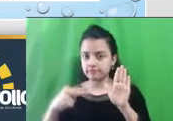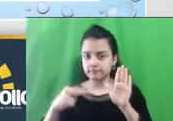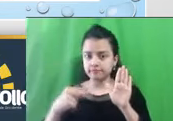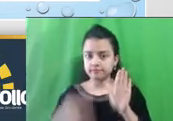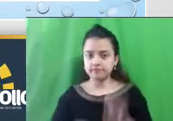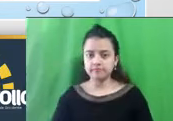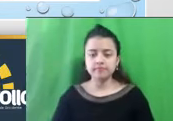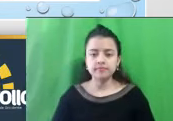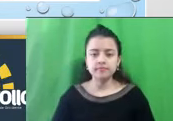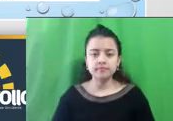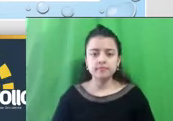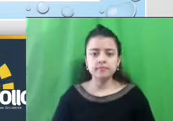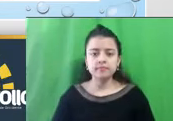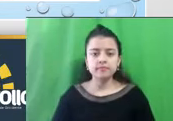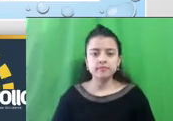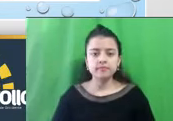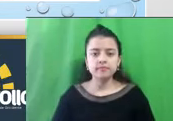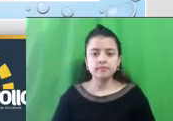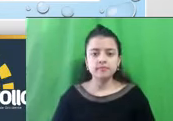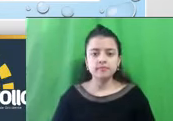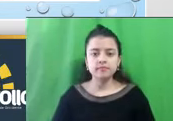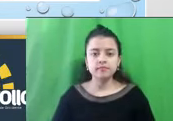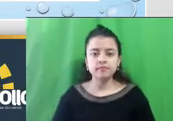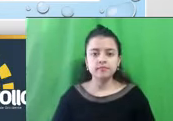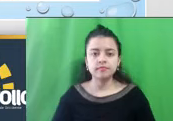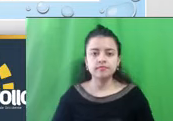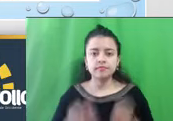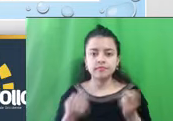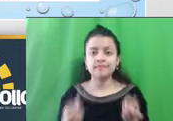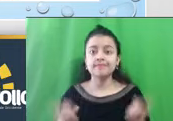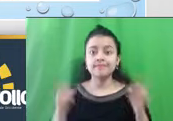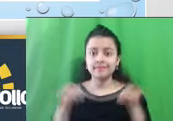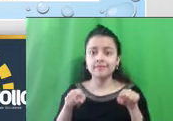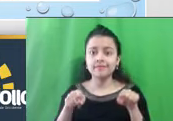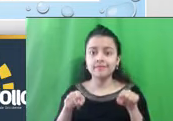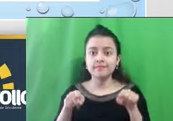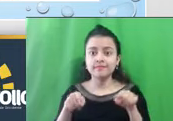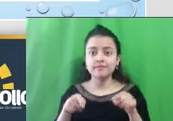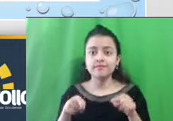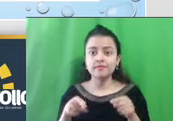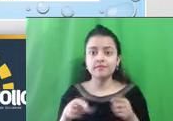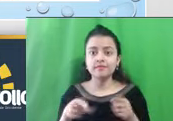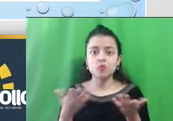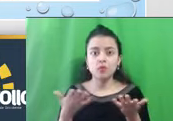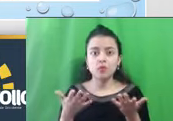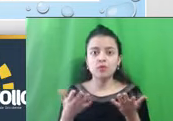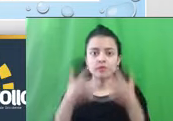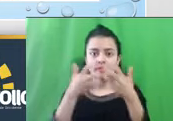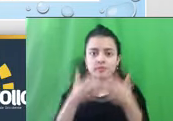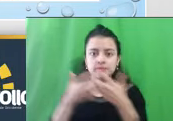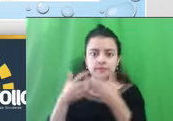Tenemos también nosotros un sistema de control de esa calidad de agua. ¿Cómo controlamos nosotros?